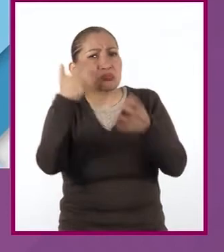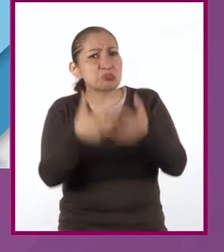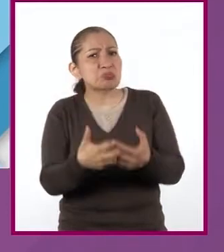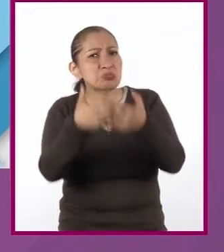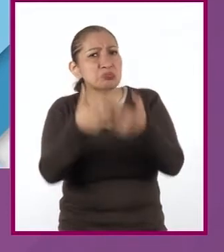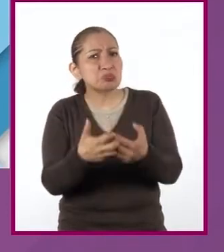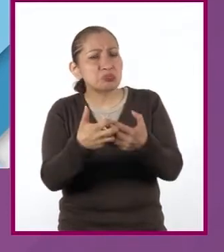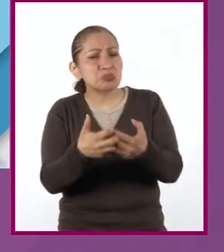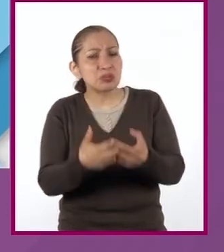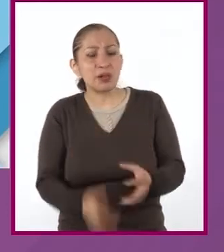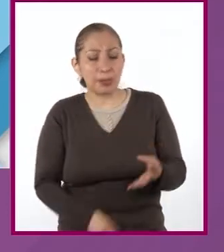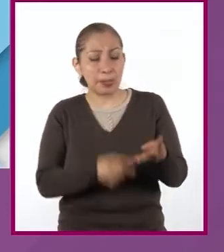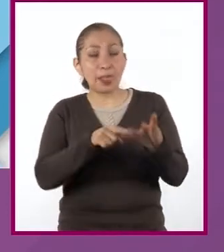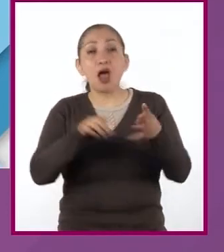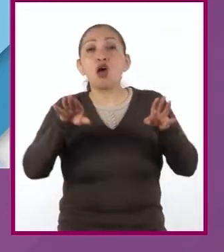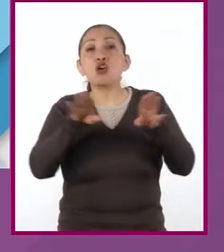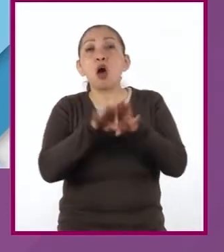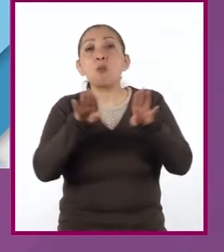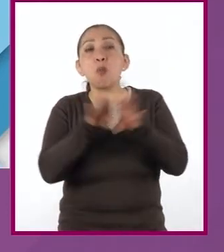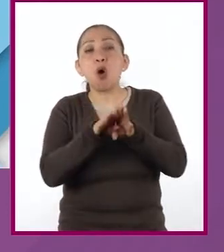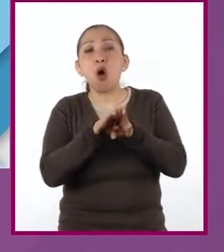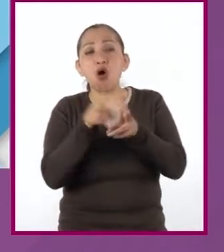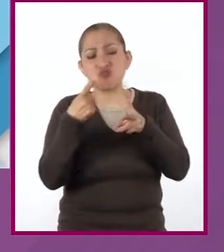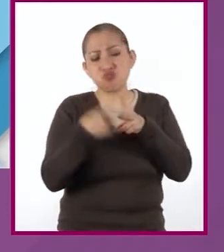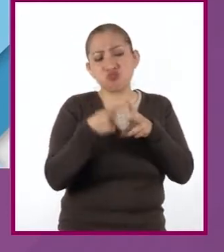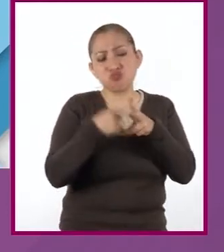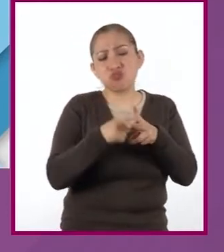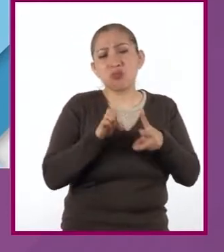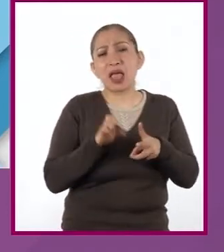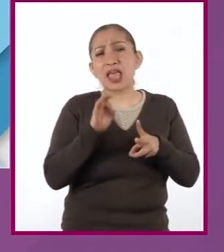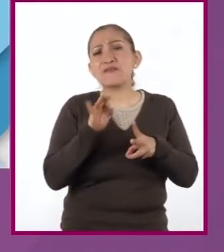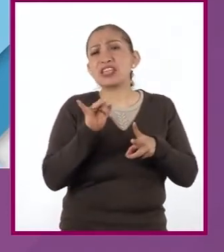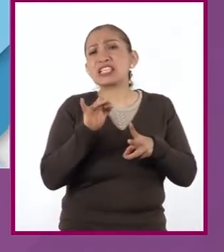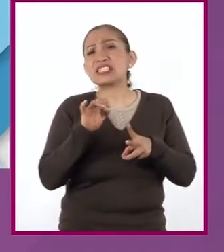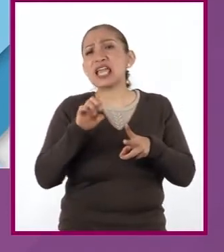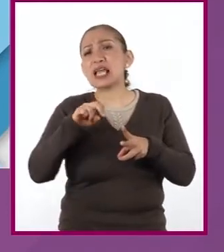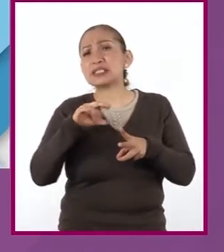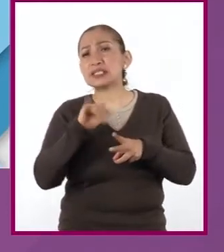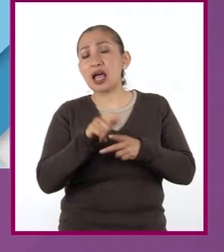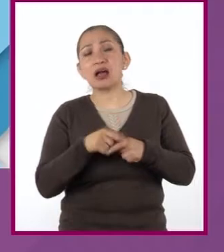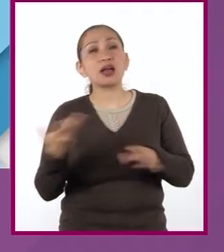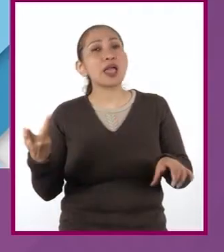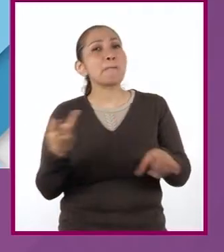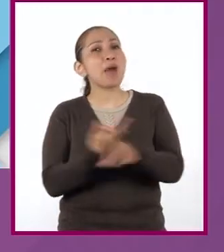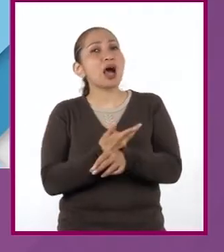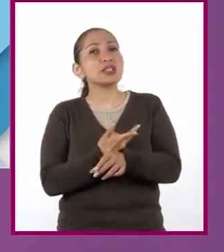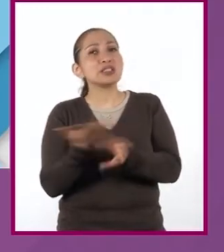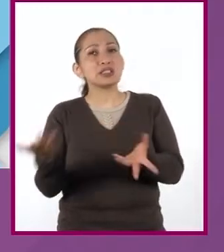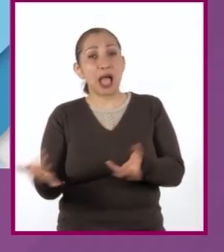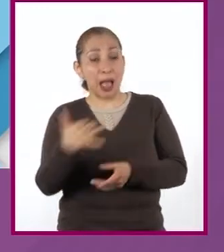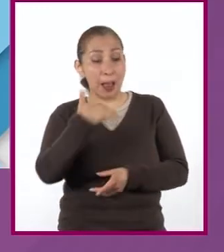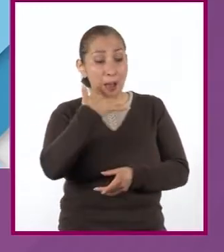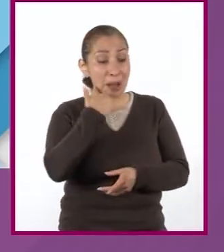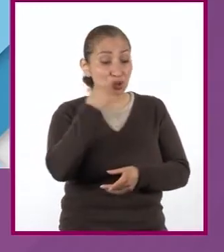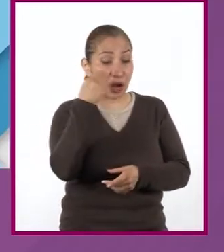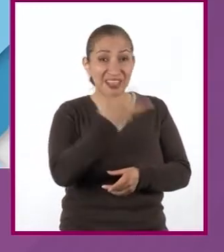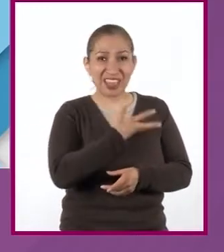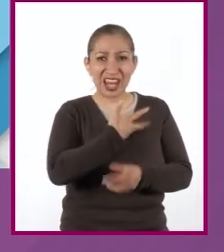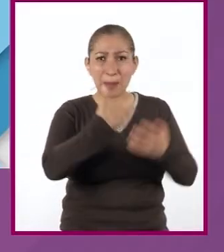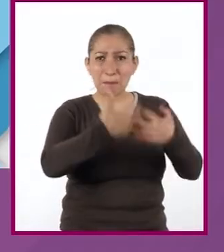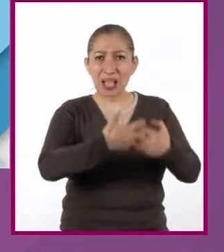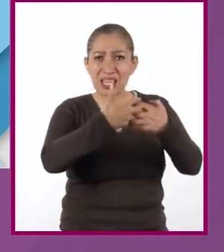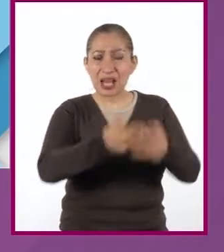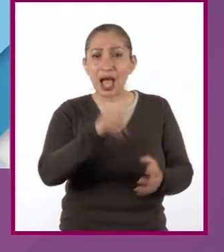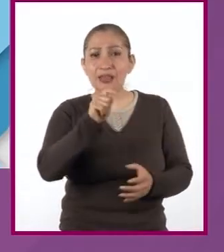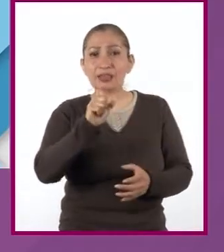máquina? ¿Cómo se calcula la eficiencia? ¿Qué pasa con los residuos de una máquina térmica?